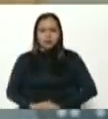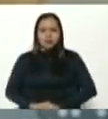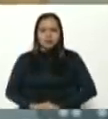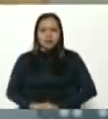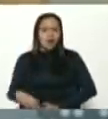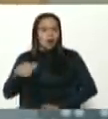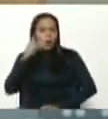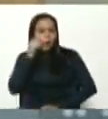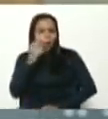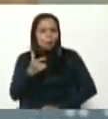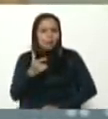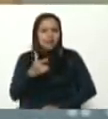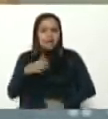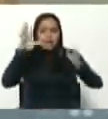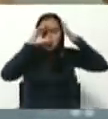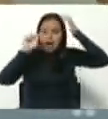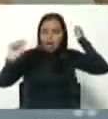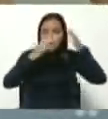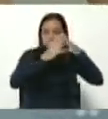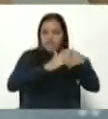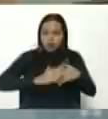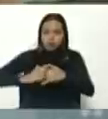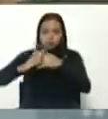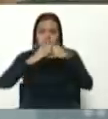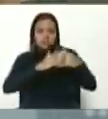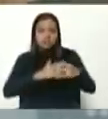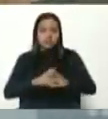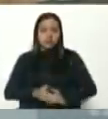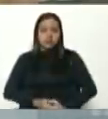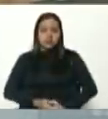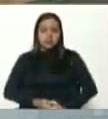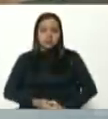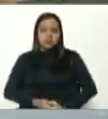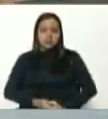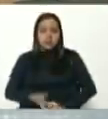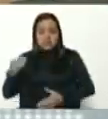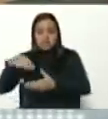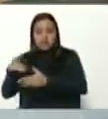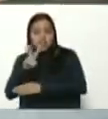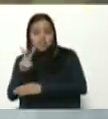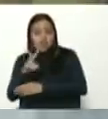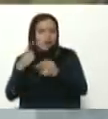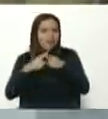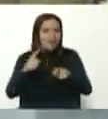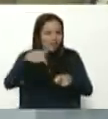Story, embajador de los Estados Unidos para Venezuela, pero en Colombia,